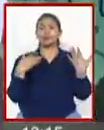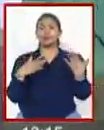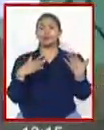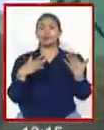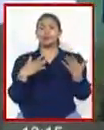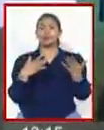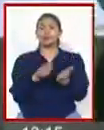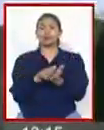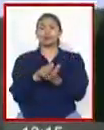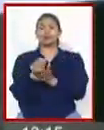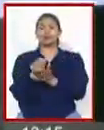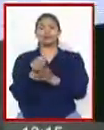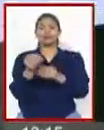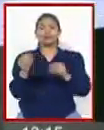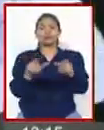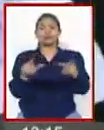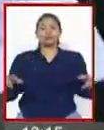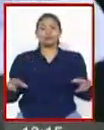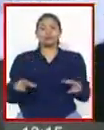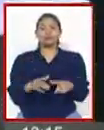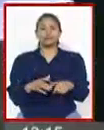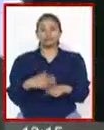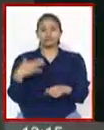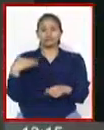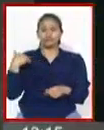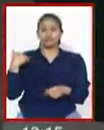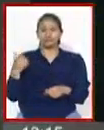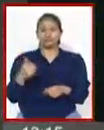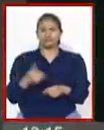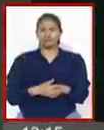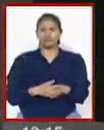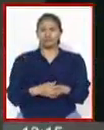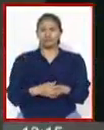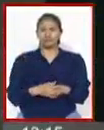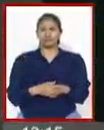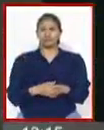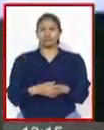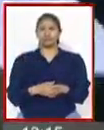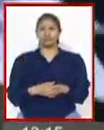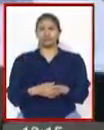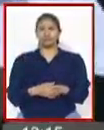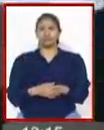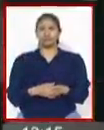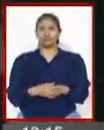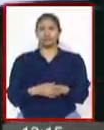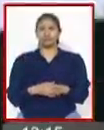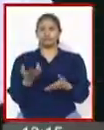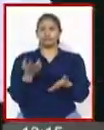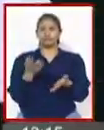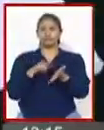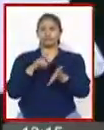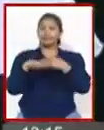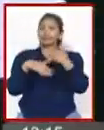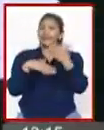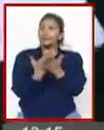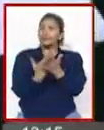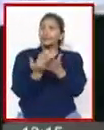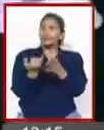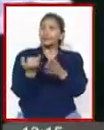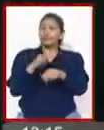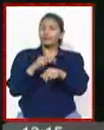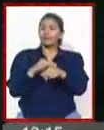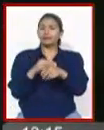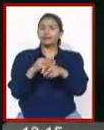adquirí un terreno con el dueño, ¿no es? Que él me firmó todo, he pagado un impuesto,